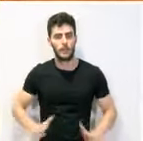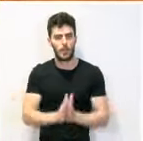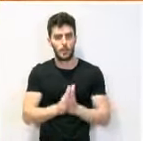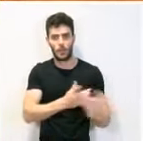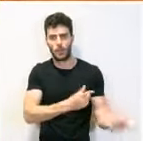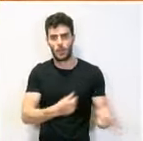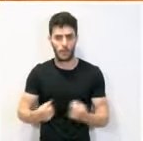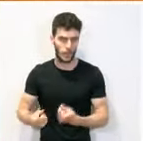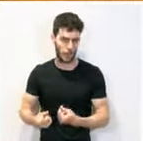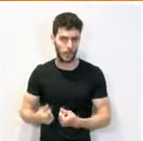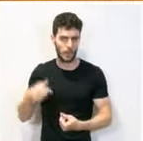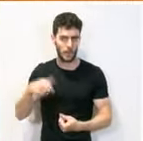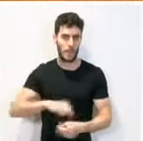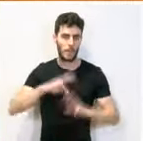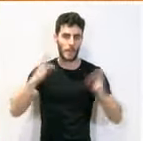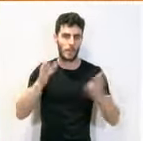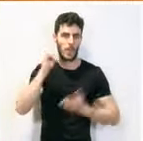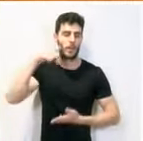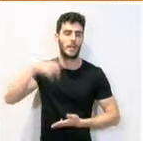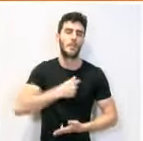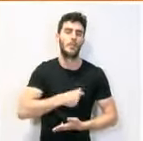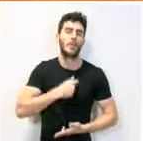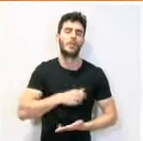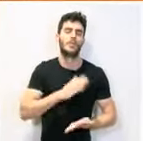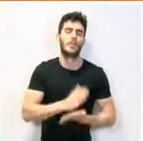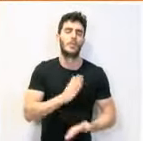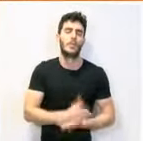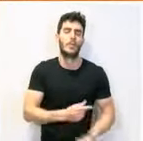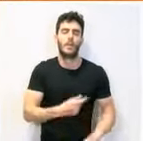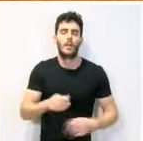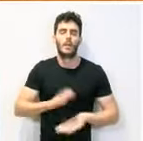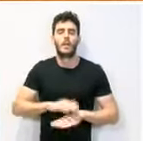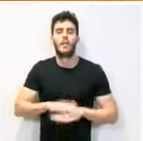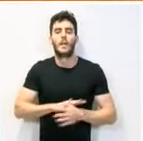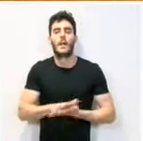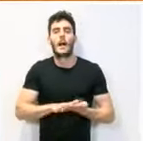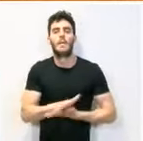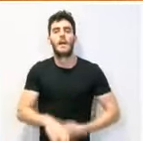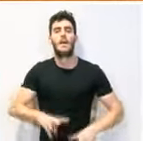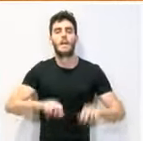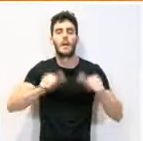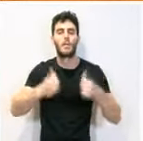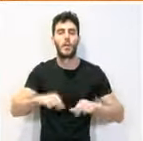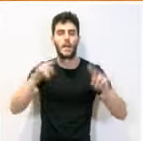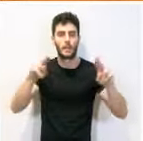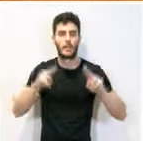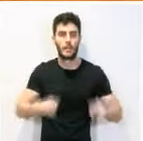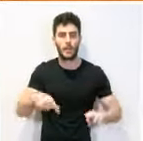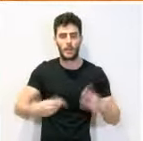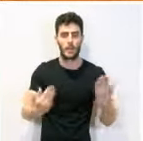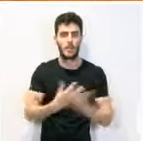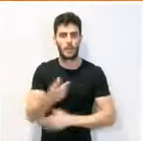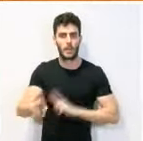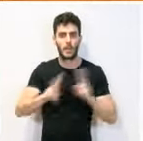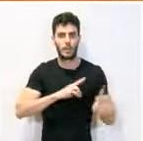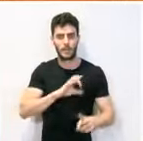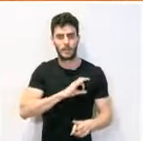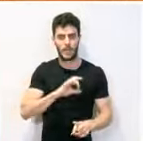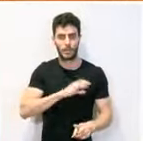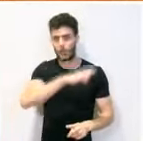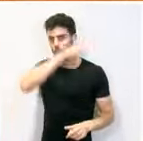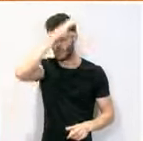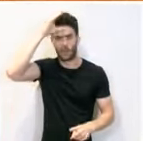necesario constituir en este Parlamento una comisión de estudio para hablar sobre el modelo de residencias. Me respondió esta mañana la señora